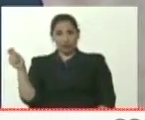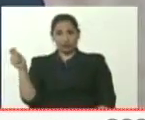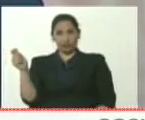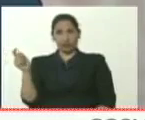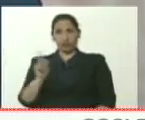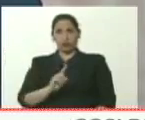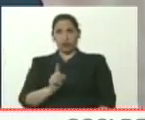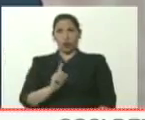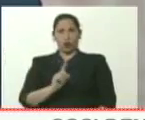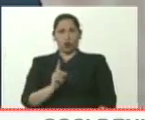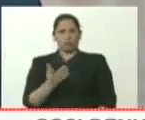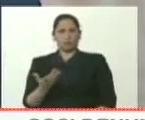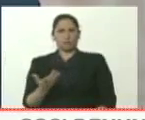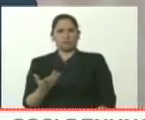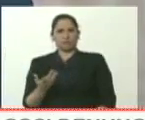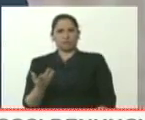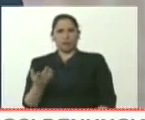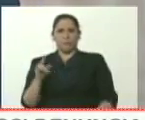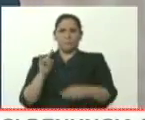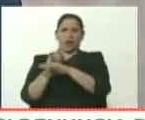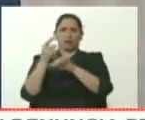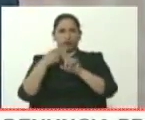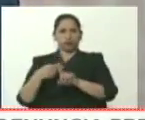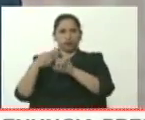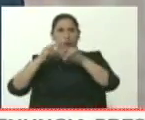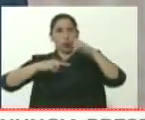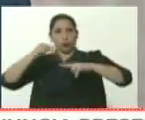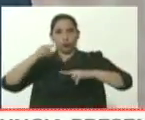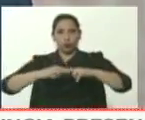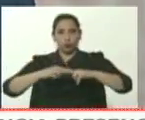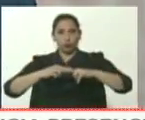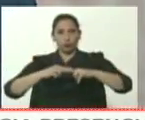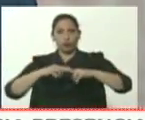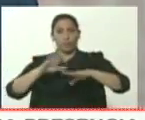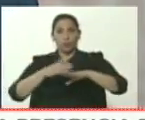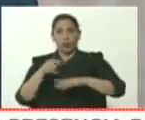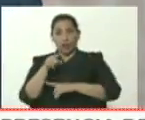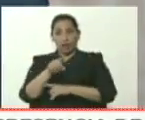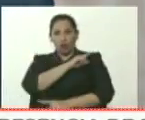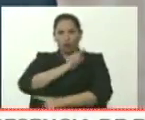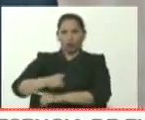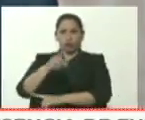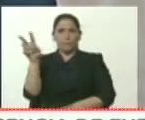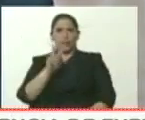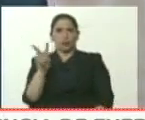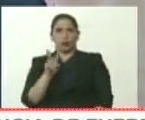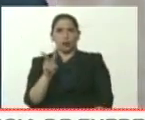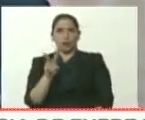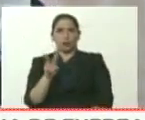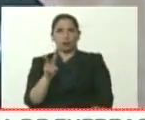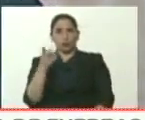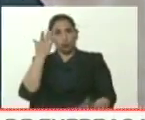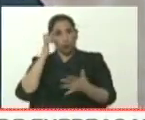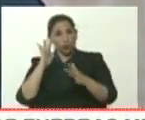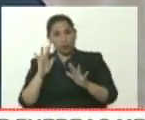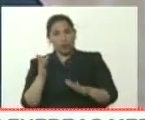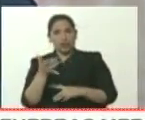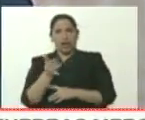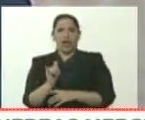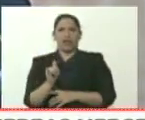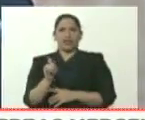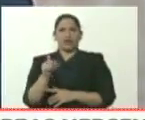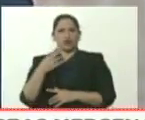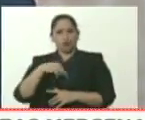es un falso positivo en construcción, porque ellos acusan a Venezuela de que supuestamente aquí